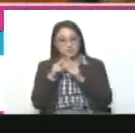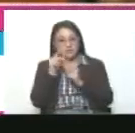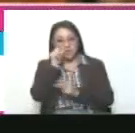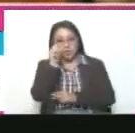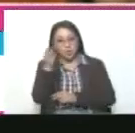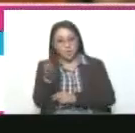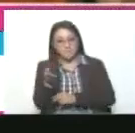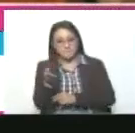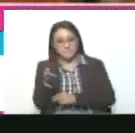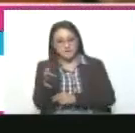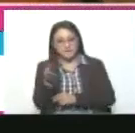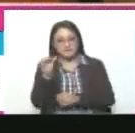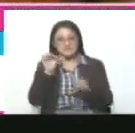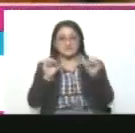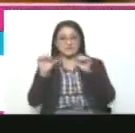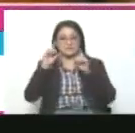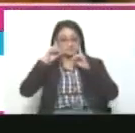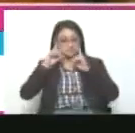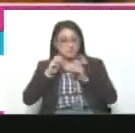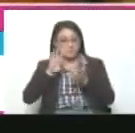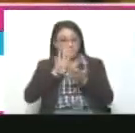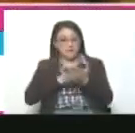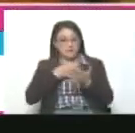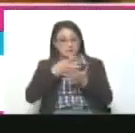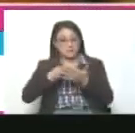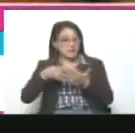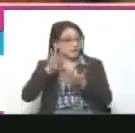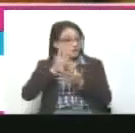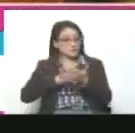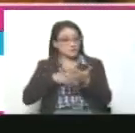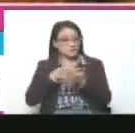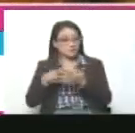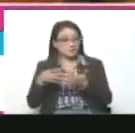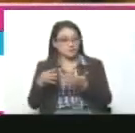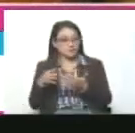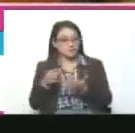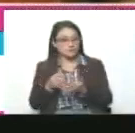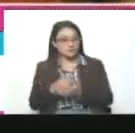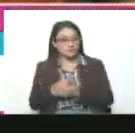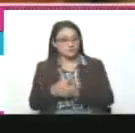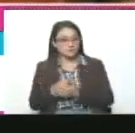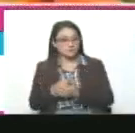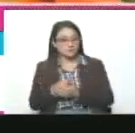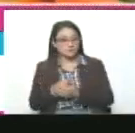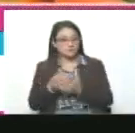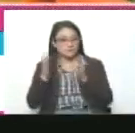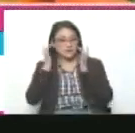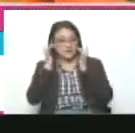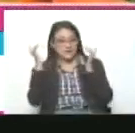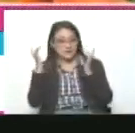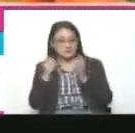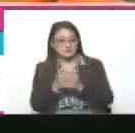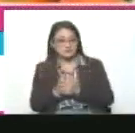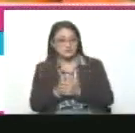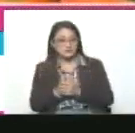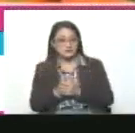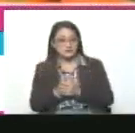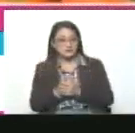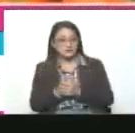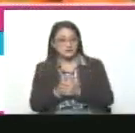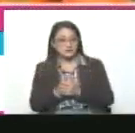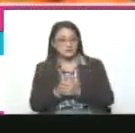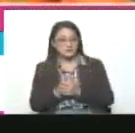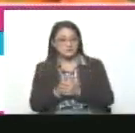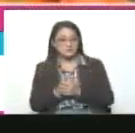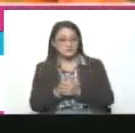un científico, matemático, un hombre de gran inteligencia. Luego fue